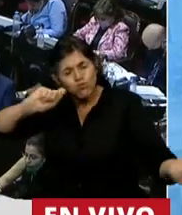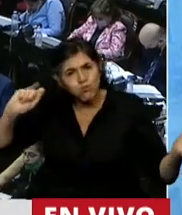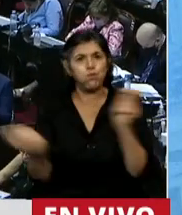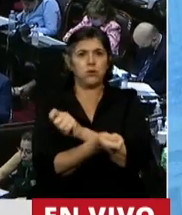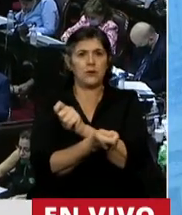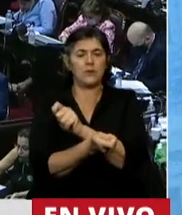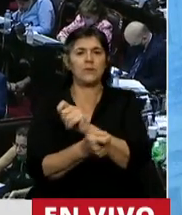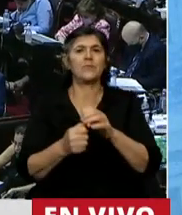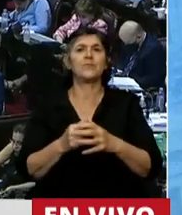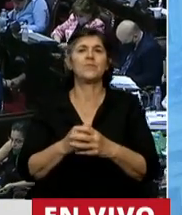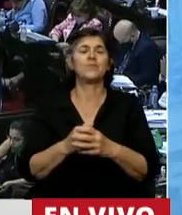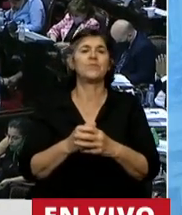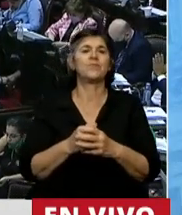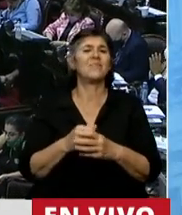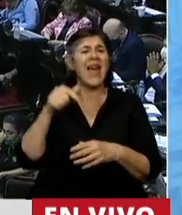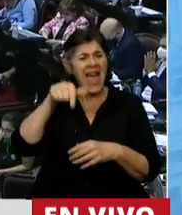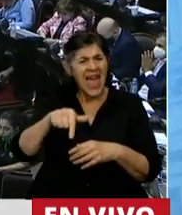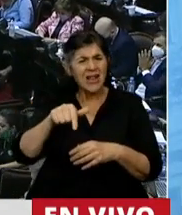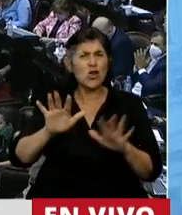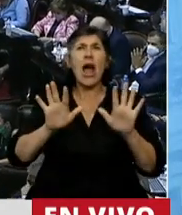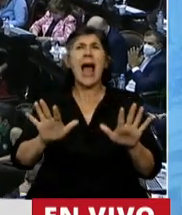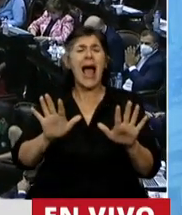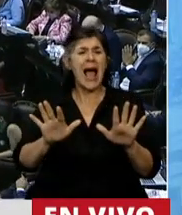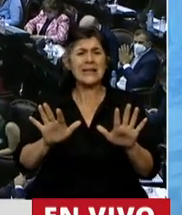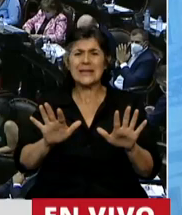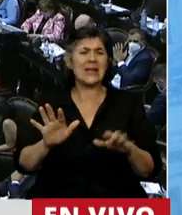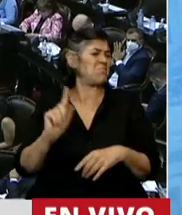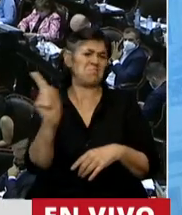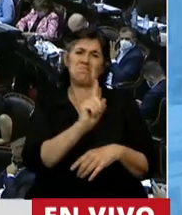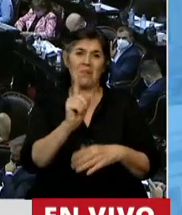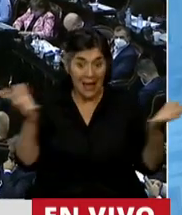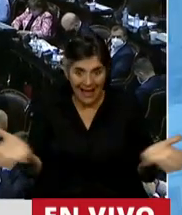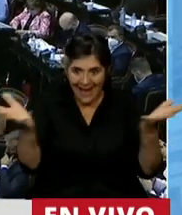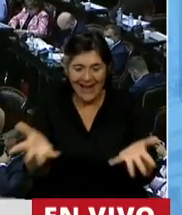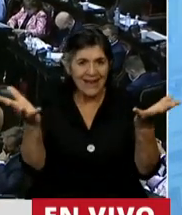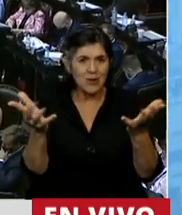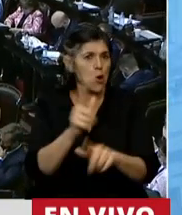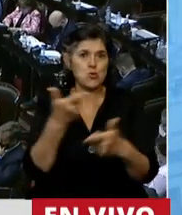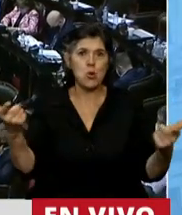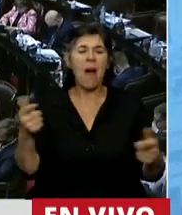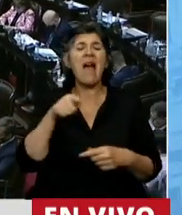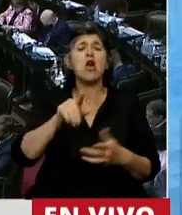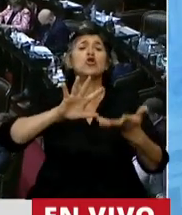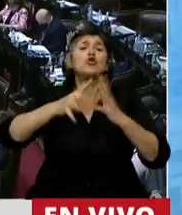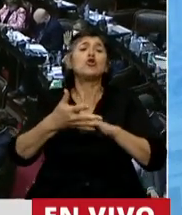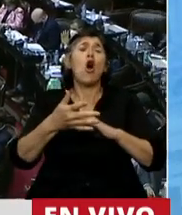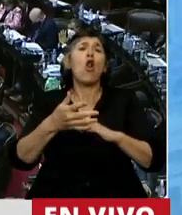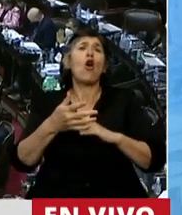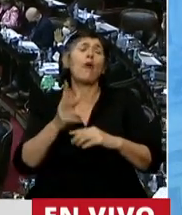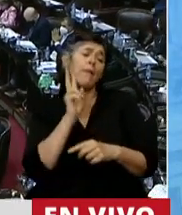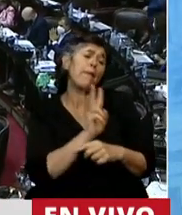es promoción humana. Eso es asistencialismo. Y no lo digo como una mala